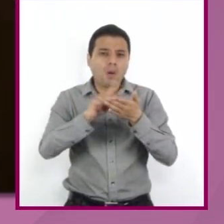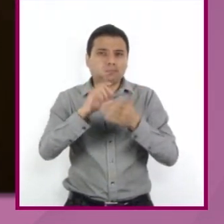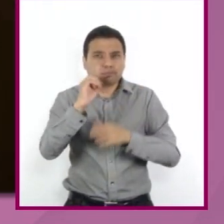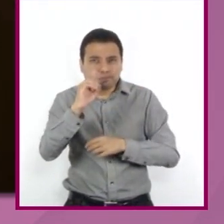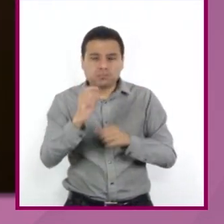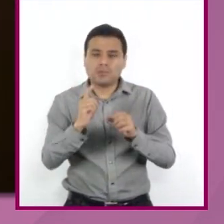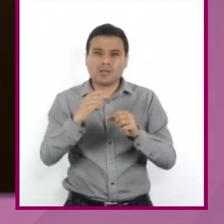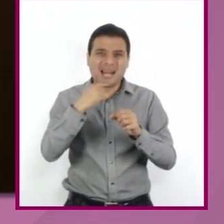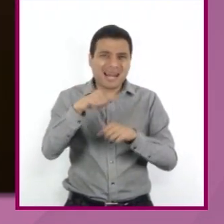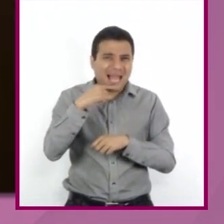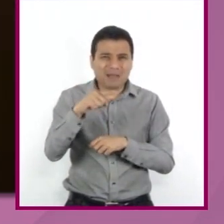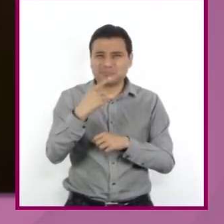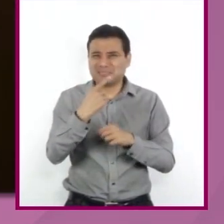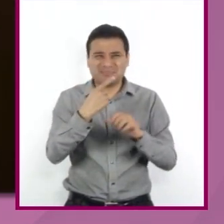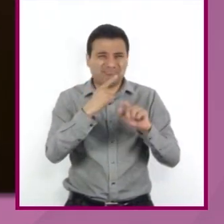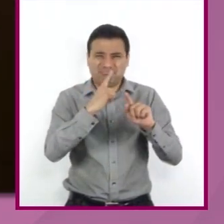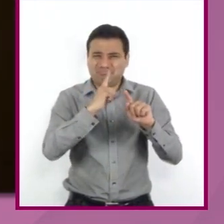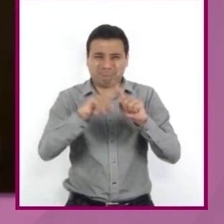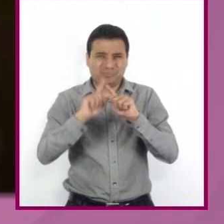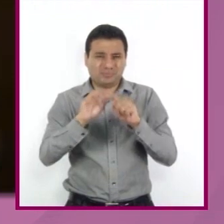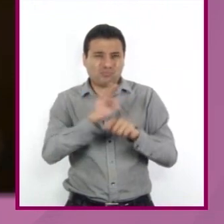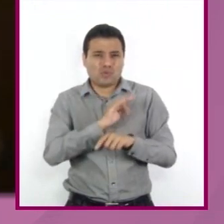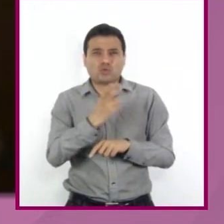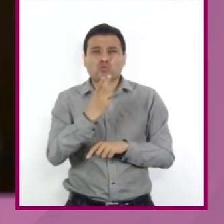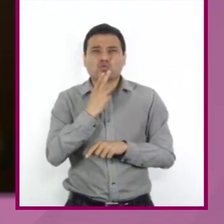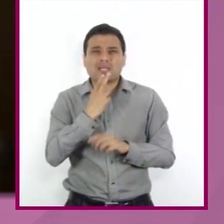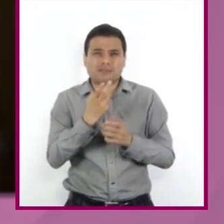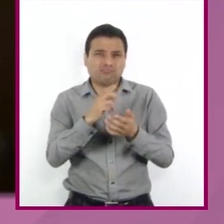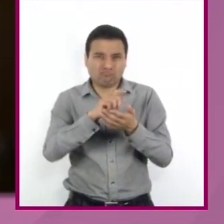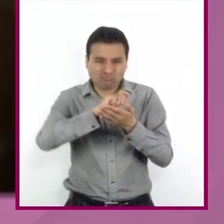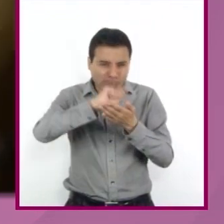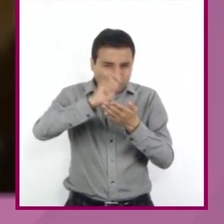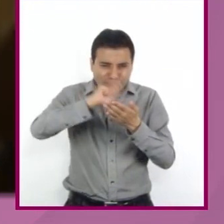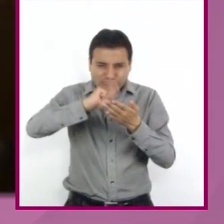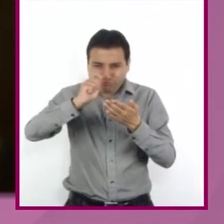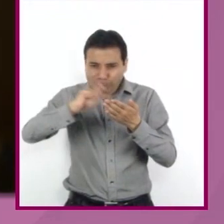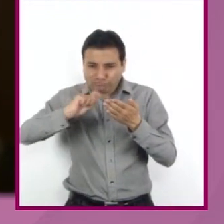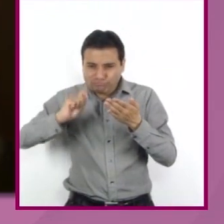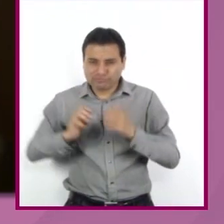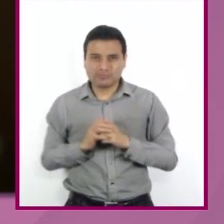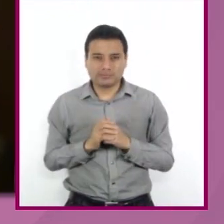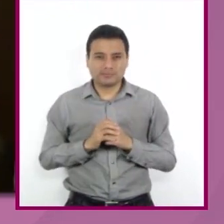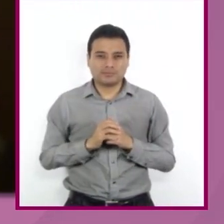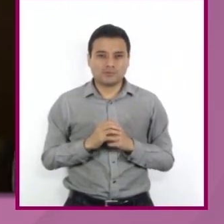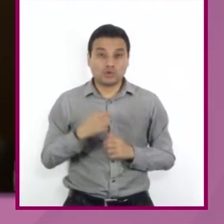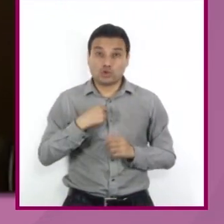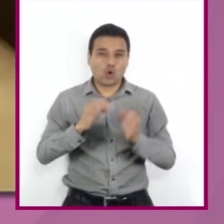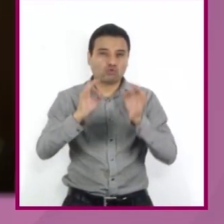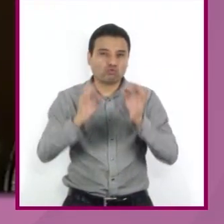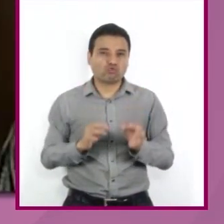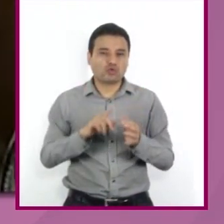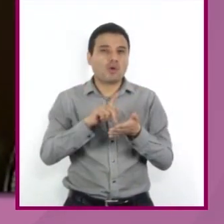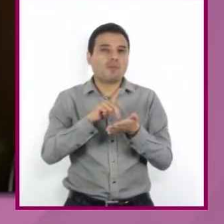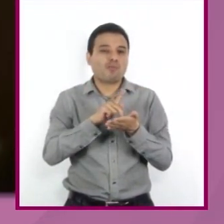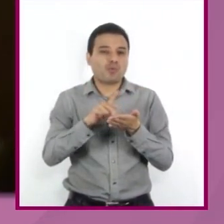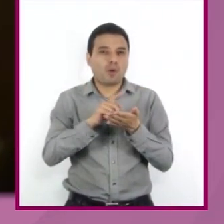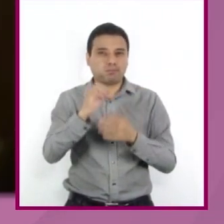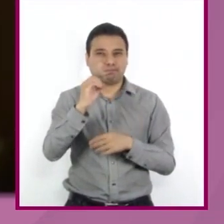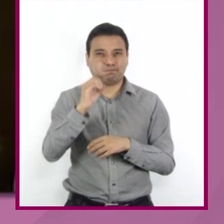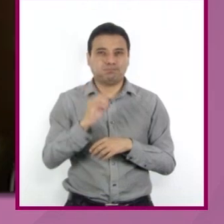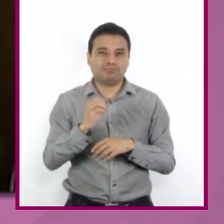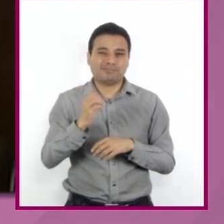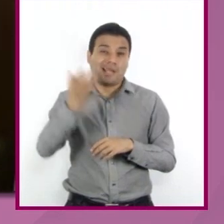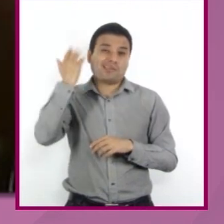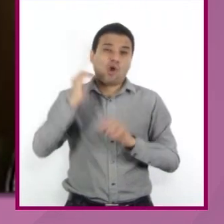con lápiz o con pluma. Aquí yo estoy eligiendo plumones que tenía de hace mucho, de